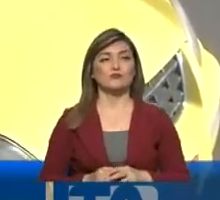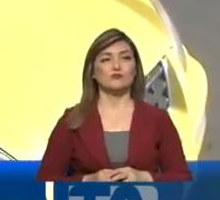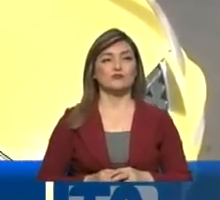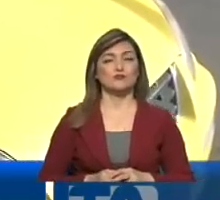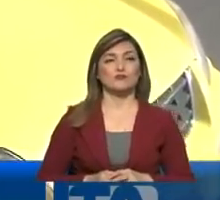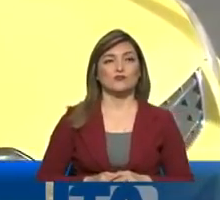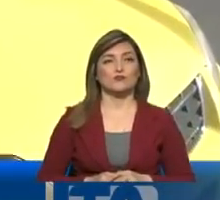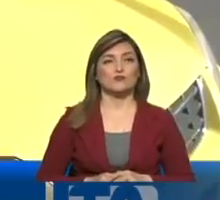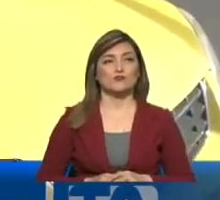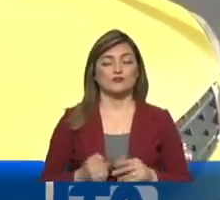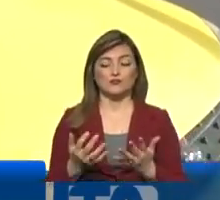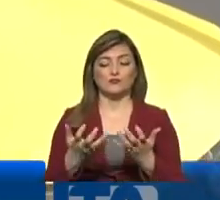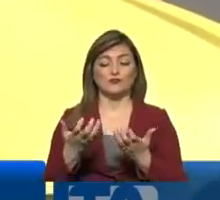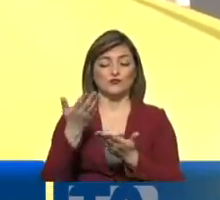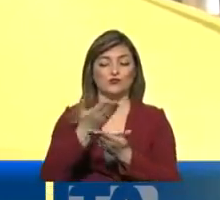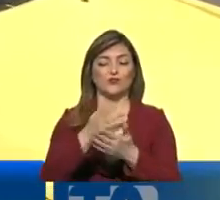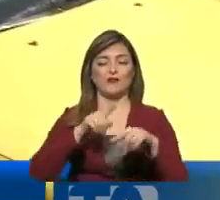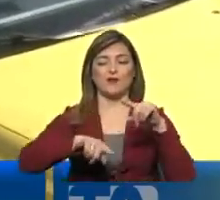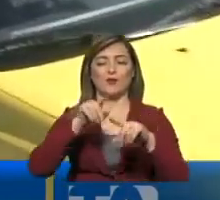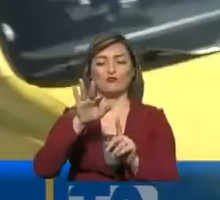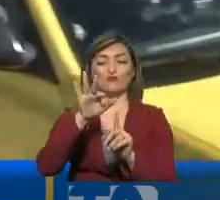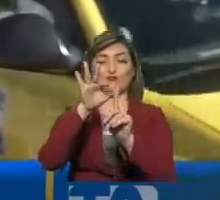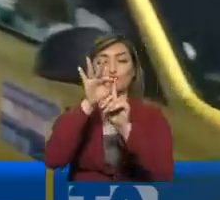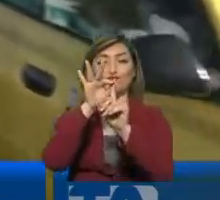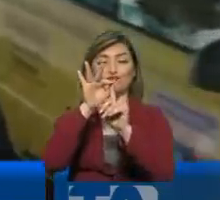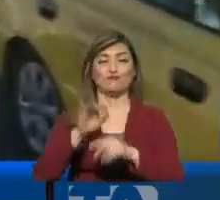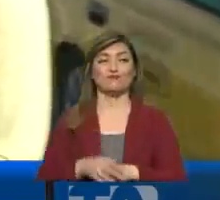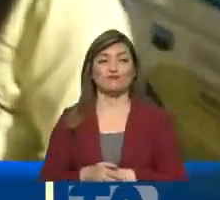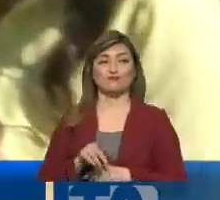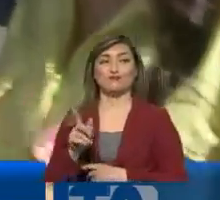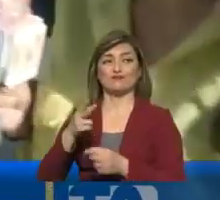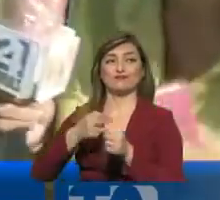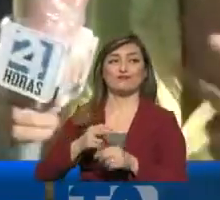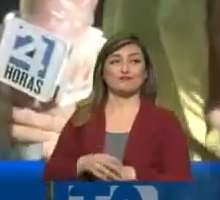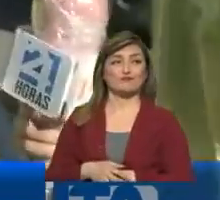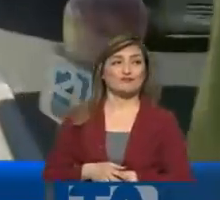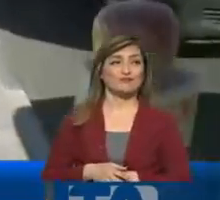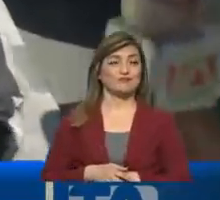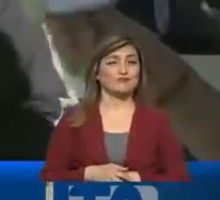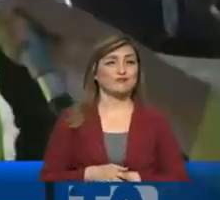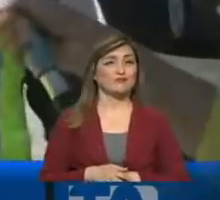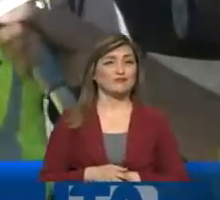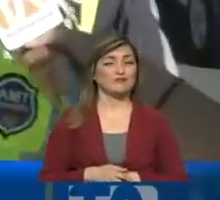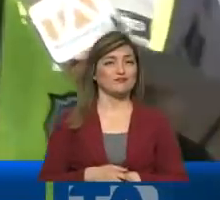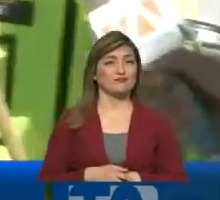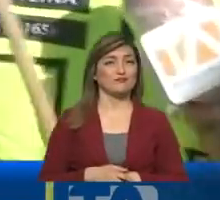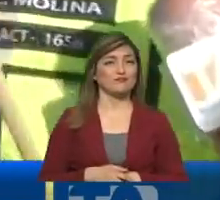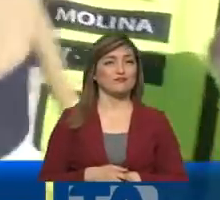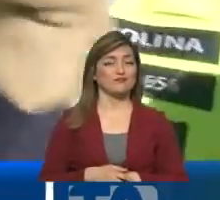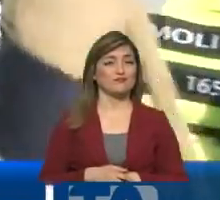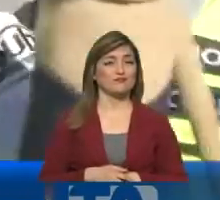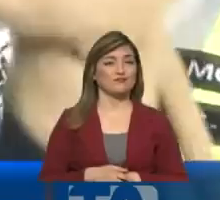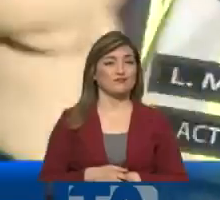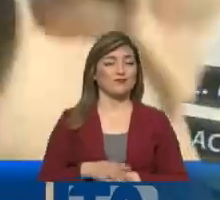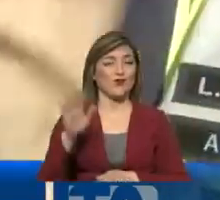quiero presentarles a dos amiguitos muy especiales que son parte de esta iniciativa y que estarán acompañándonos. Hola, hola, amiguitos,